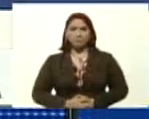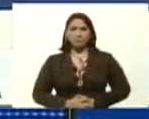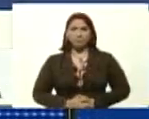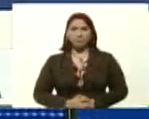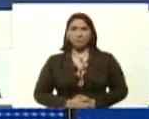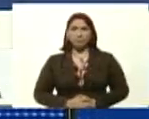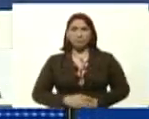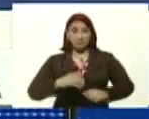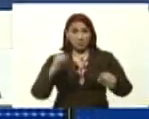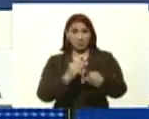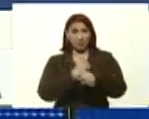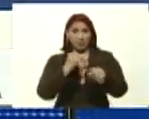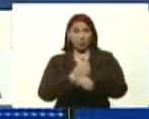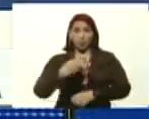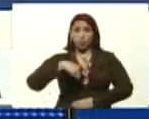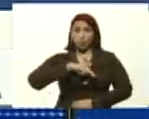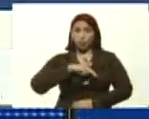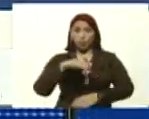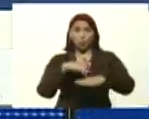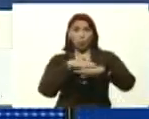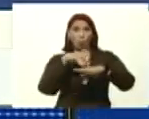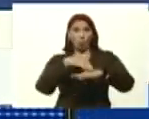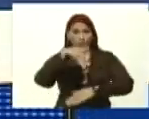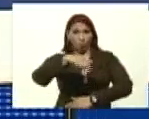de trabajo. Estamos hoy a jueves,